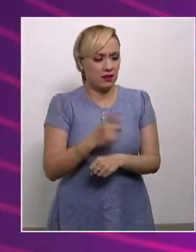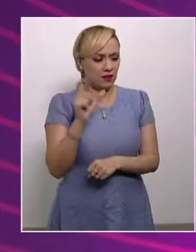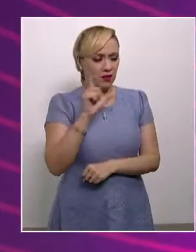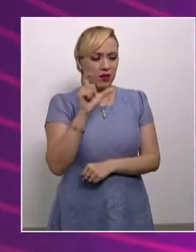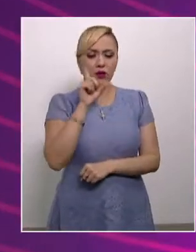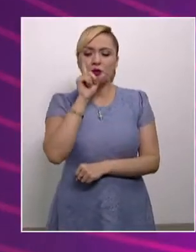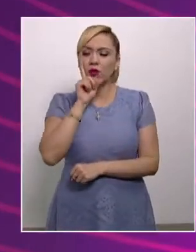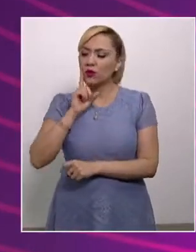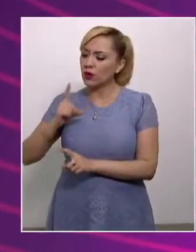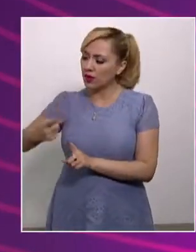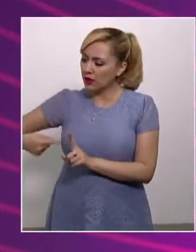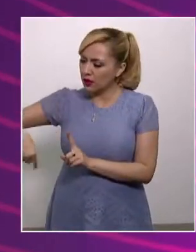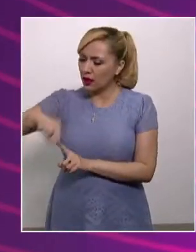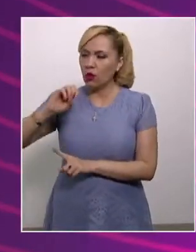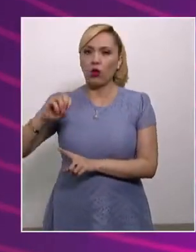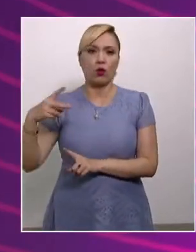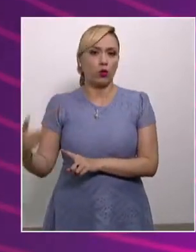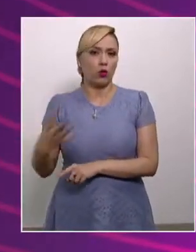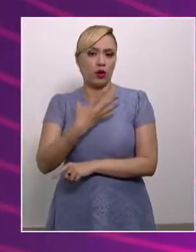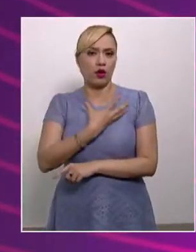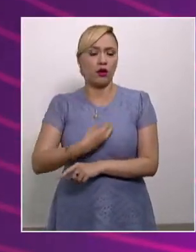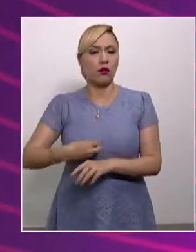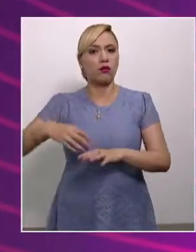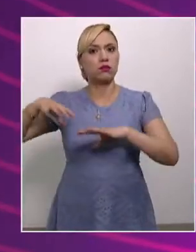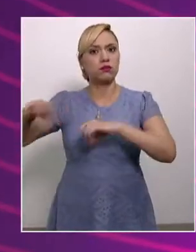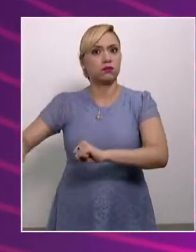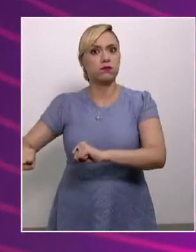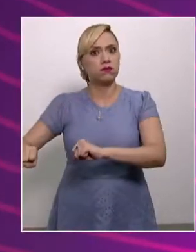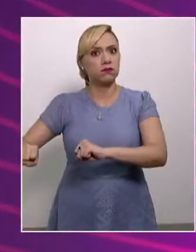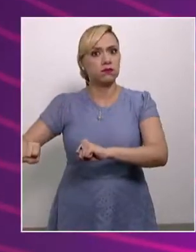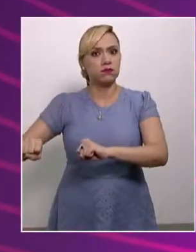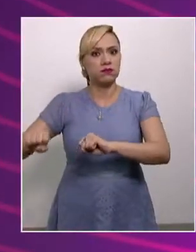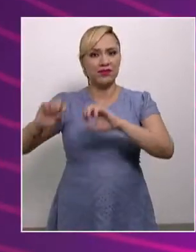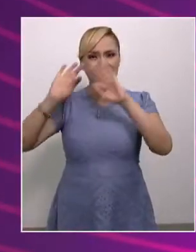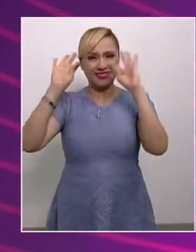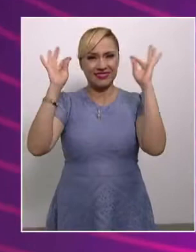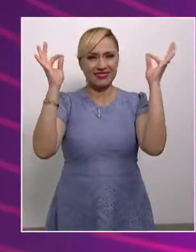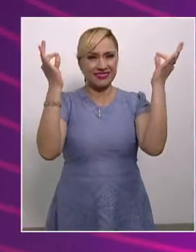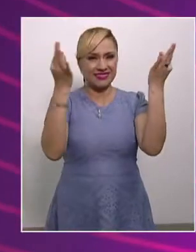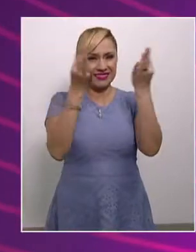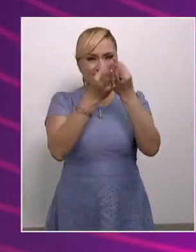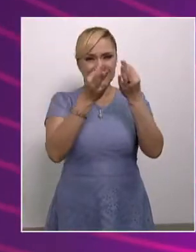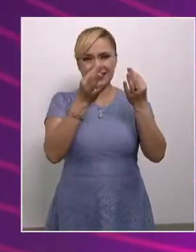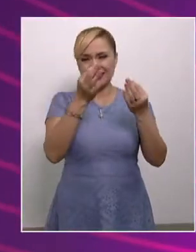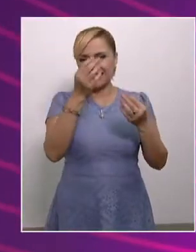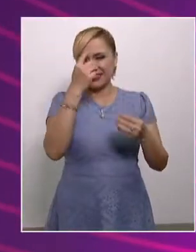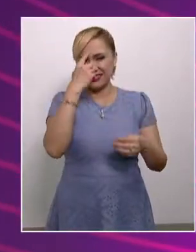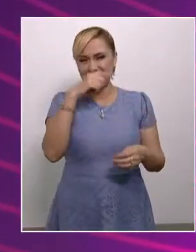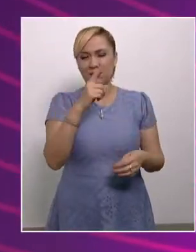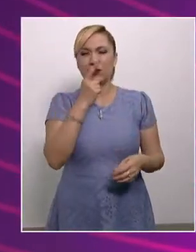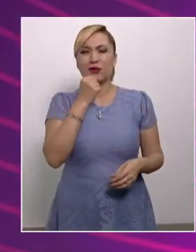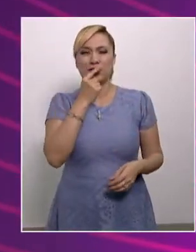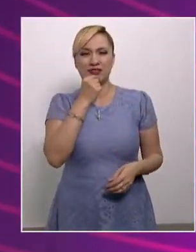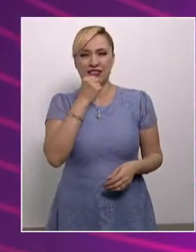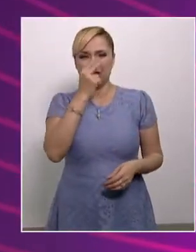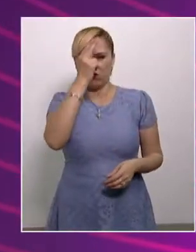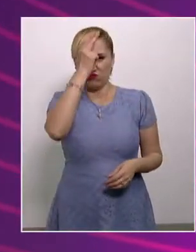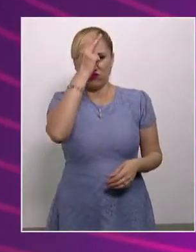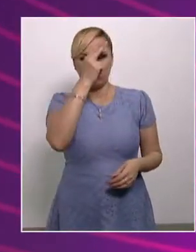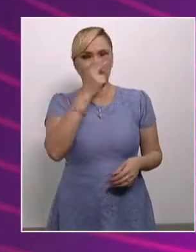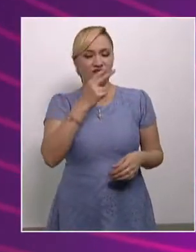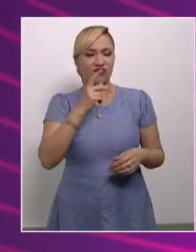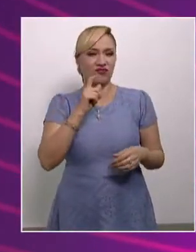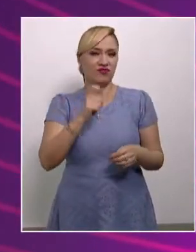estas mujeres o sus niños caen en detención? O sea, además de todo lo que ella implicó, hay un momento en el que caen